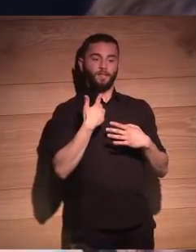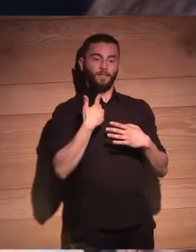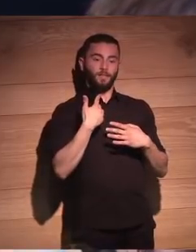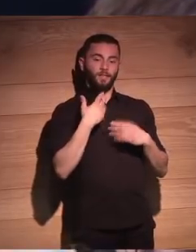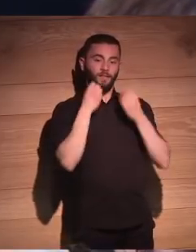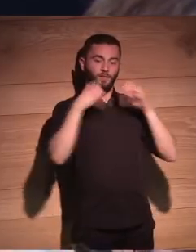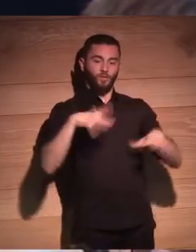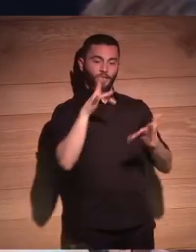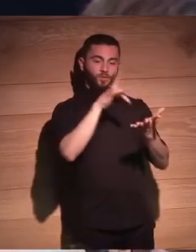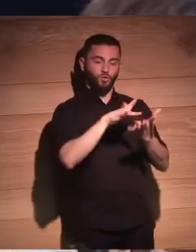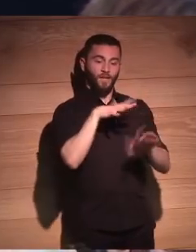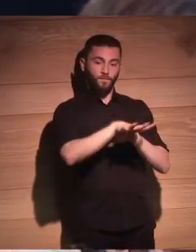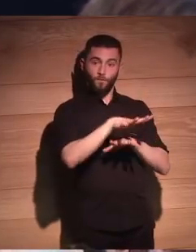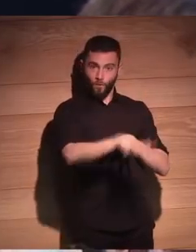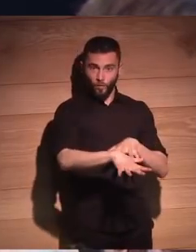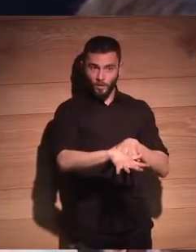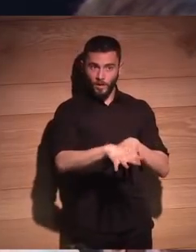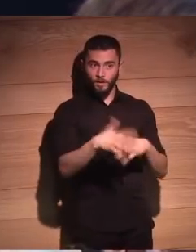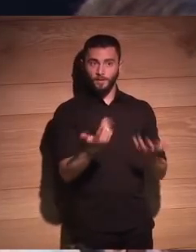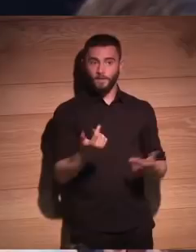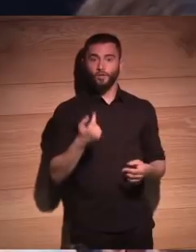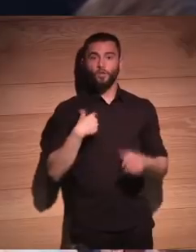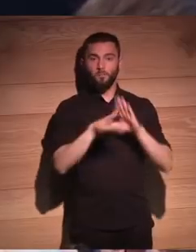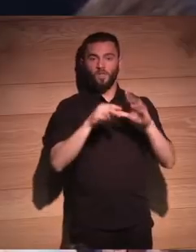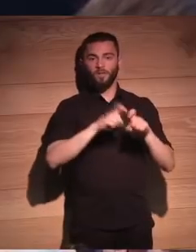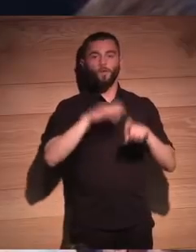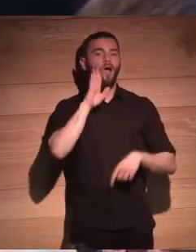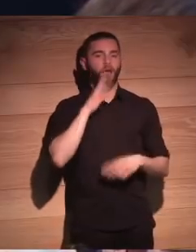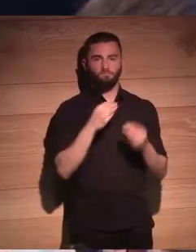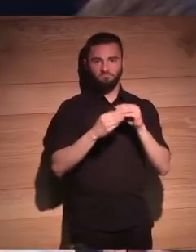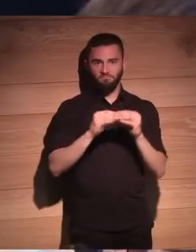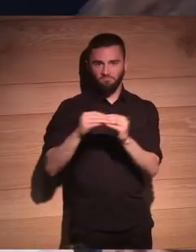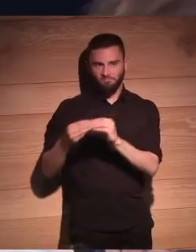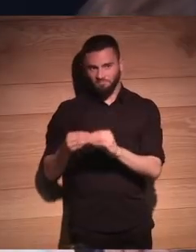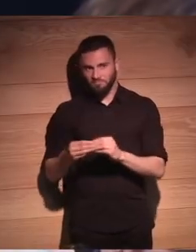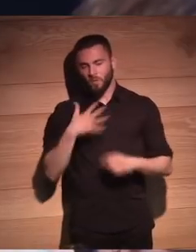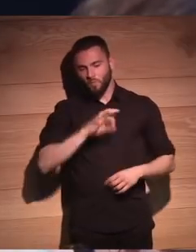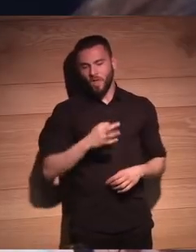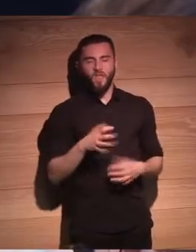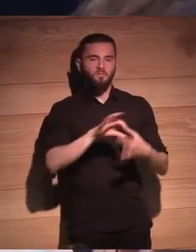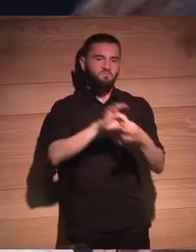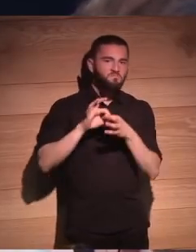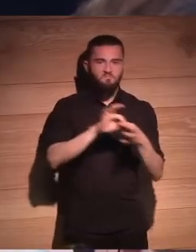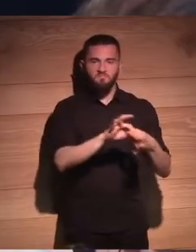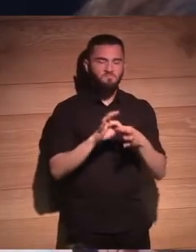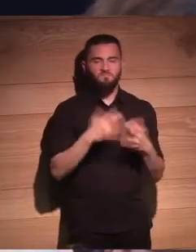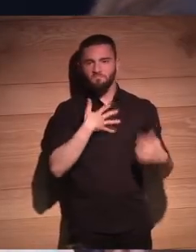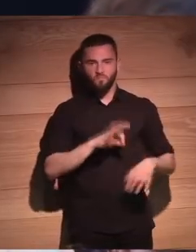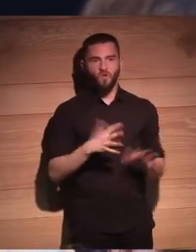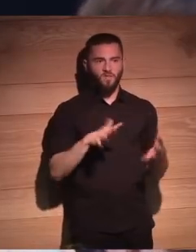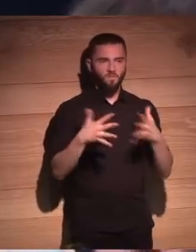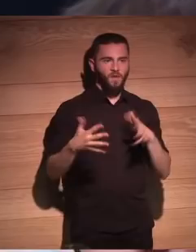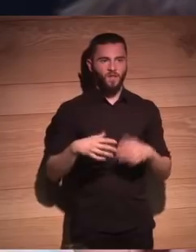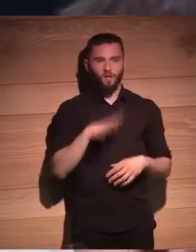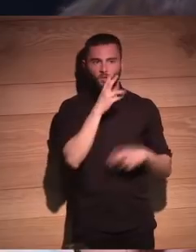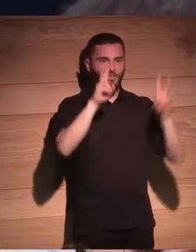en las historias. Y hago ese tipo de vídeos y igual es uno de esos. Pero es como otro